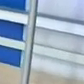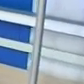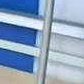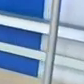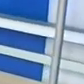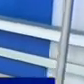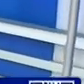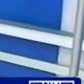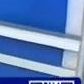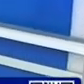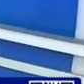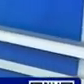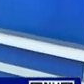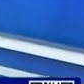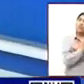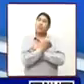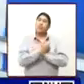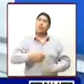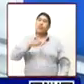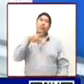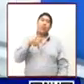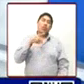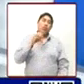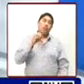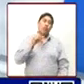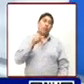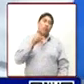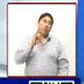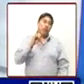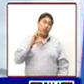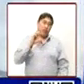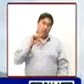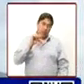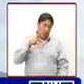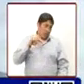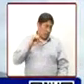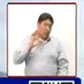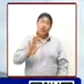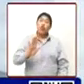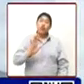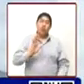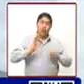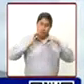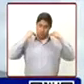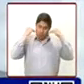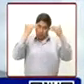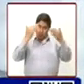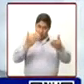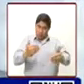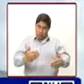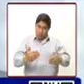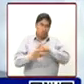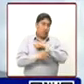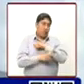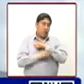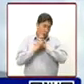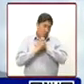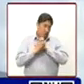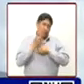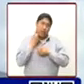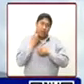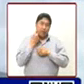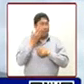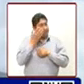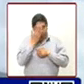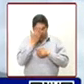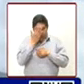ver, pongámonos en la situación de don Policarpio, que ha perdido su herramienta de trabajo, su minibús, que ha sido sustraído, que ha sido robado.